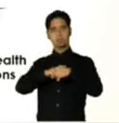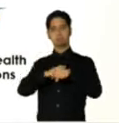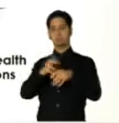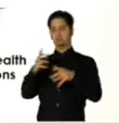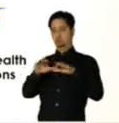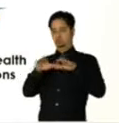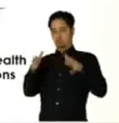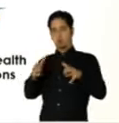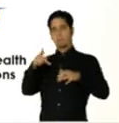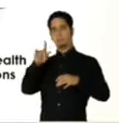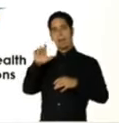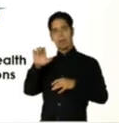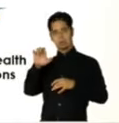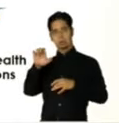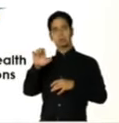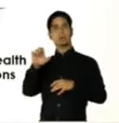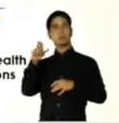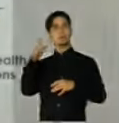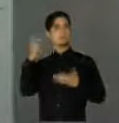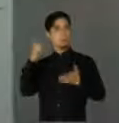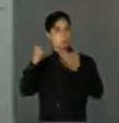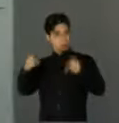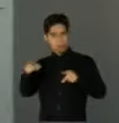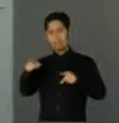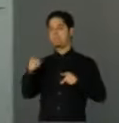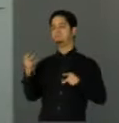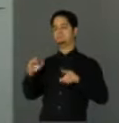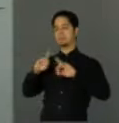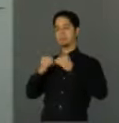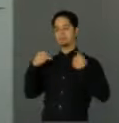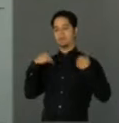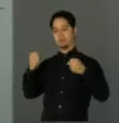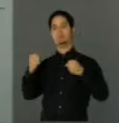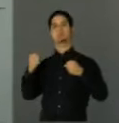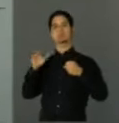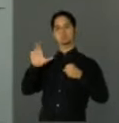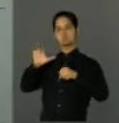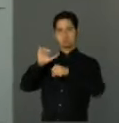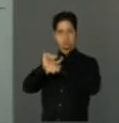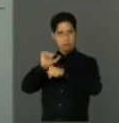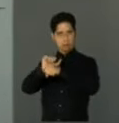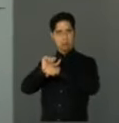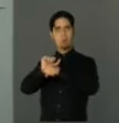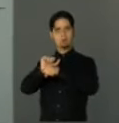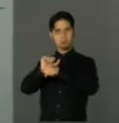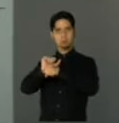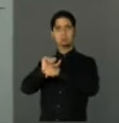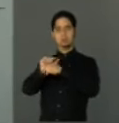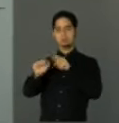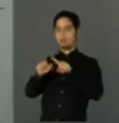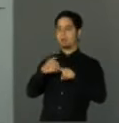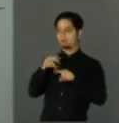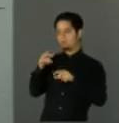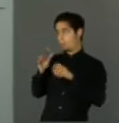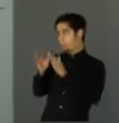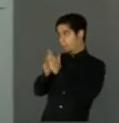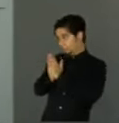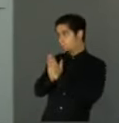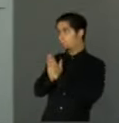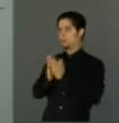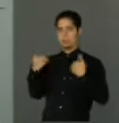le corresponde a los departamentos de salud de las jurisdicciones hacer la petición de esos medicamentos para que estén disponibles para